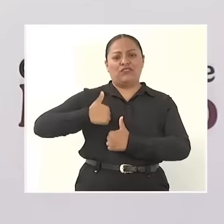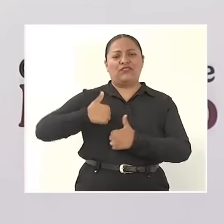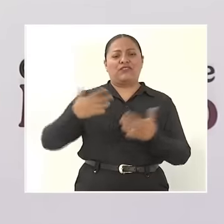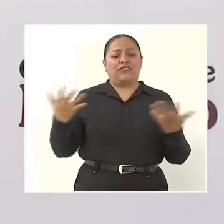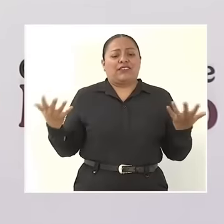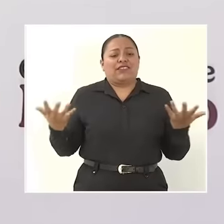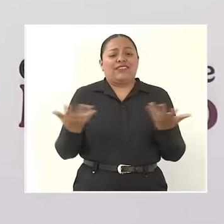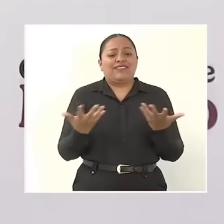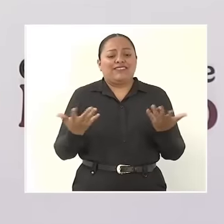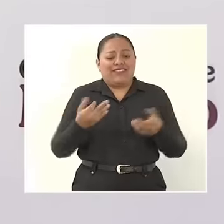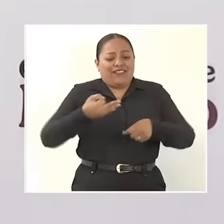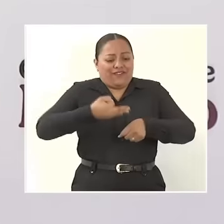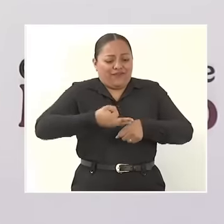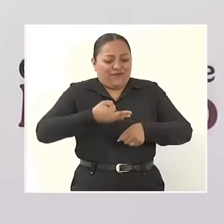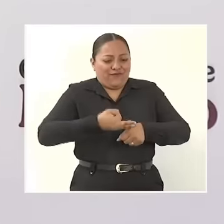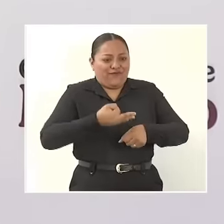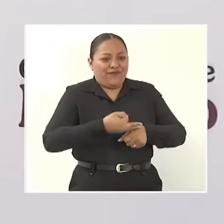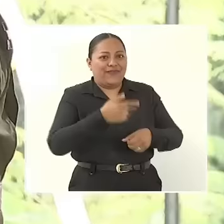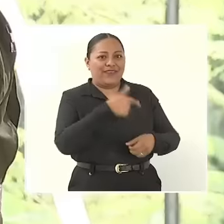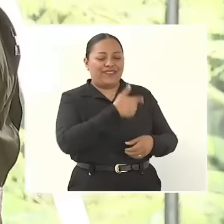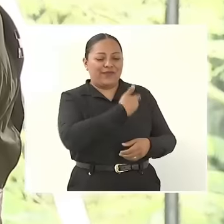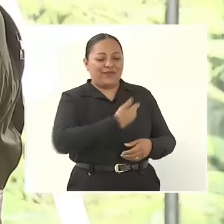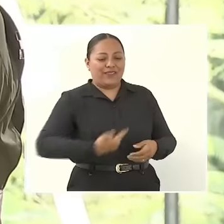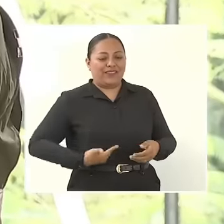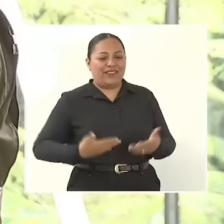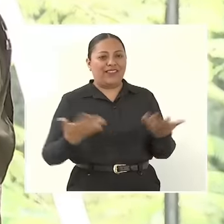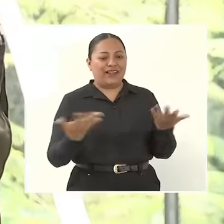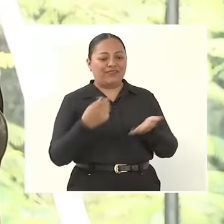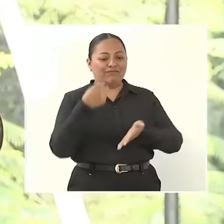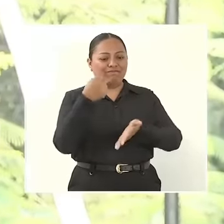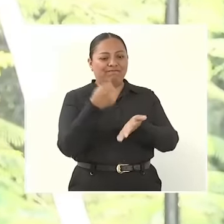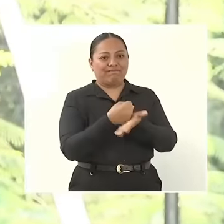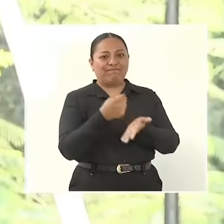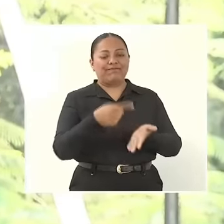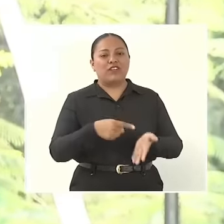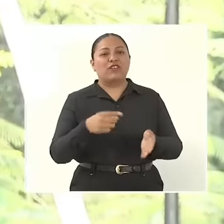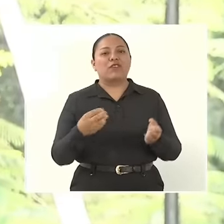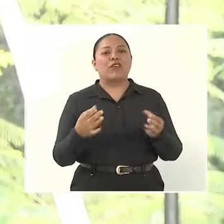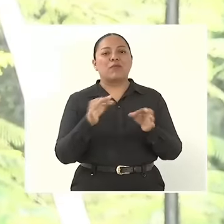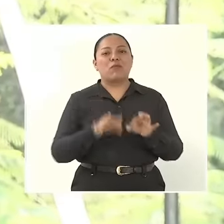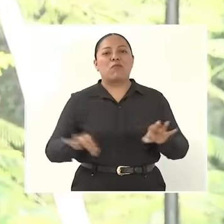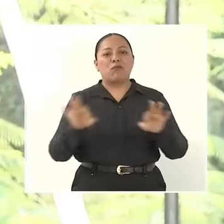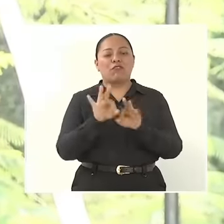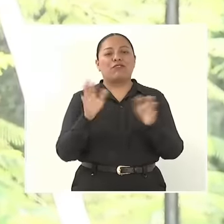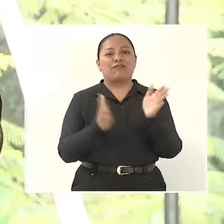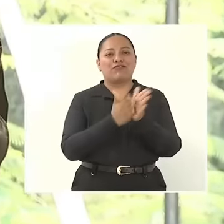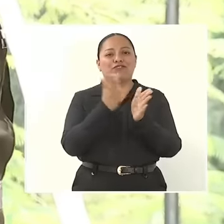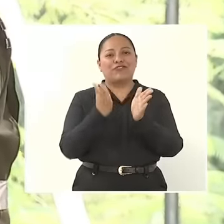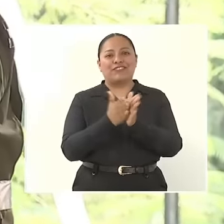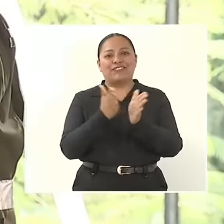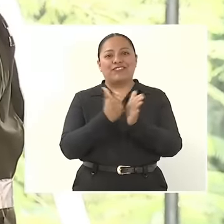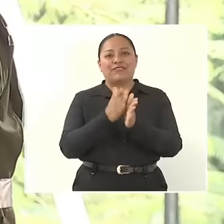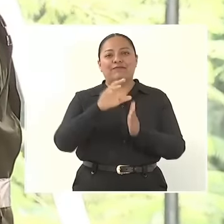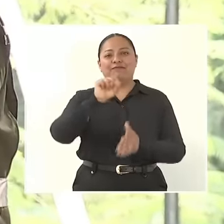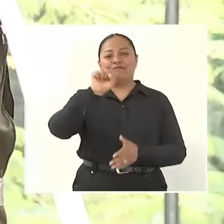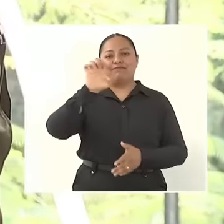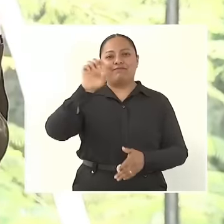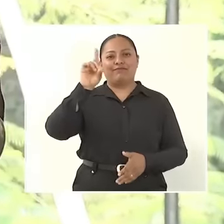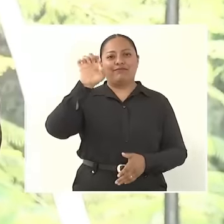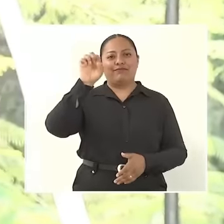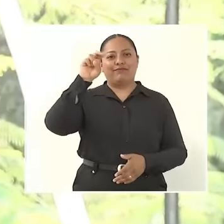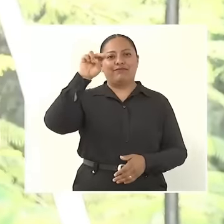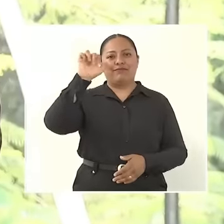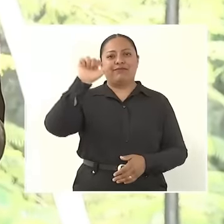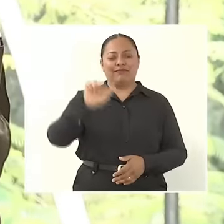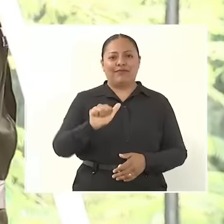esta magna obra. Trabajos que se ejecutarán bajo la dirección técnica de la Secretaría de la Defensa Nacional, utilizando